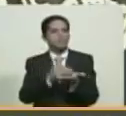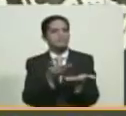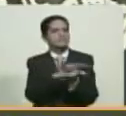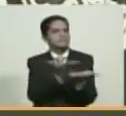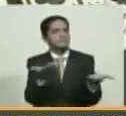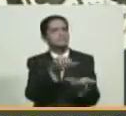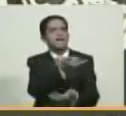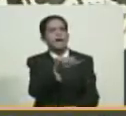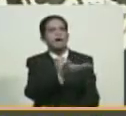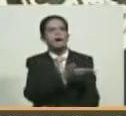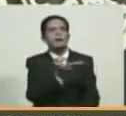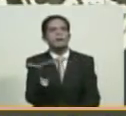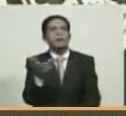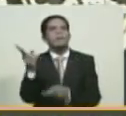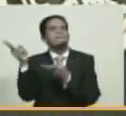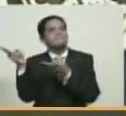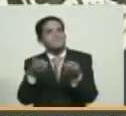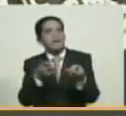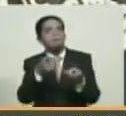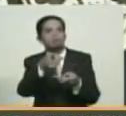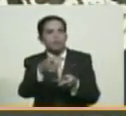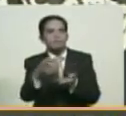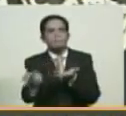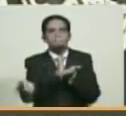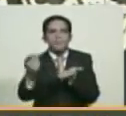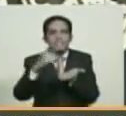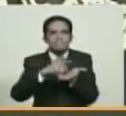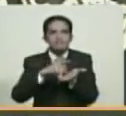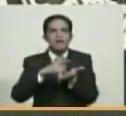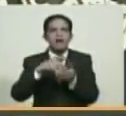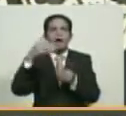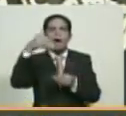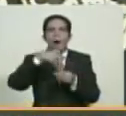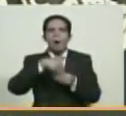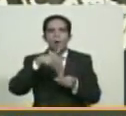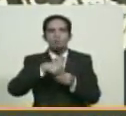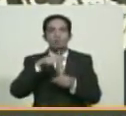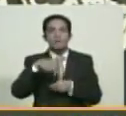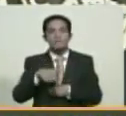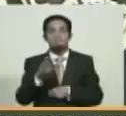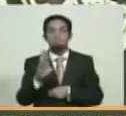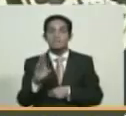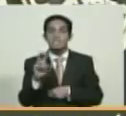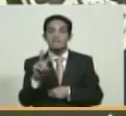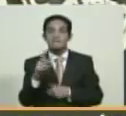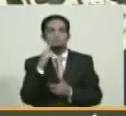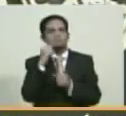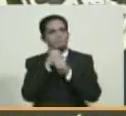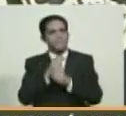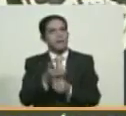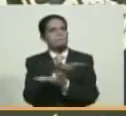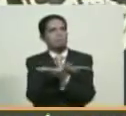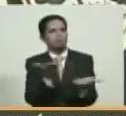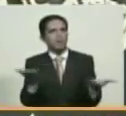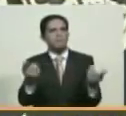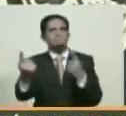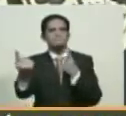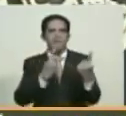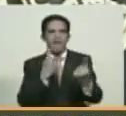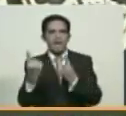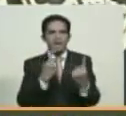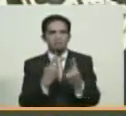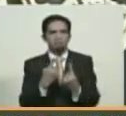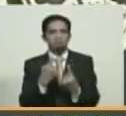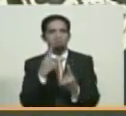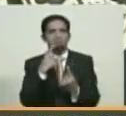venezolano, los invitamos a la participación en el plan de ahorro y aquí en el Banco Central los estaremos esperando para